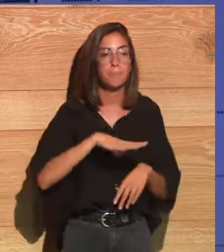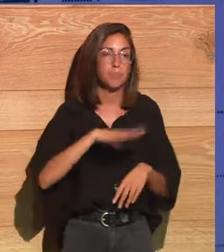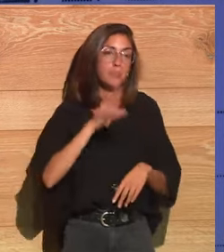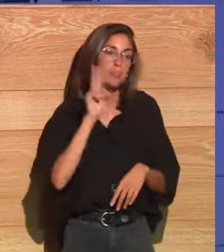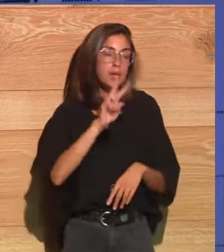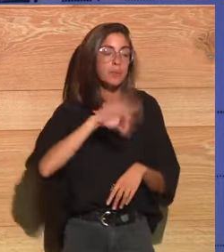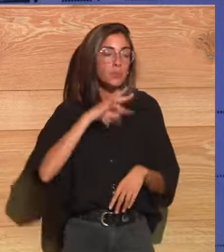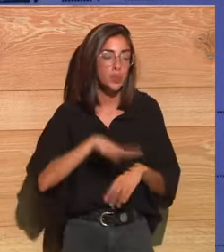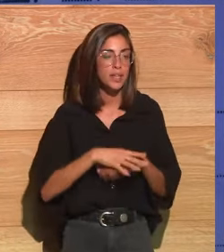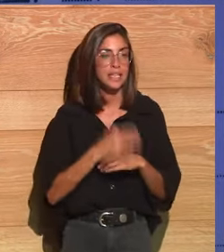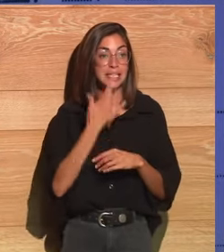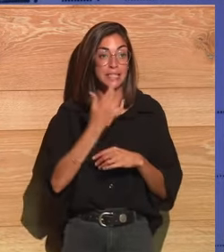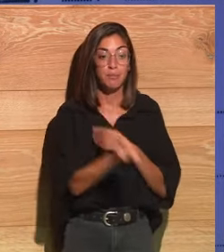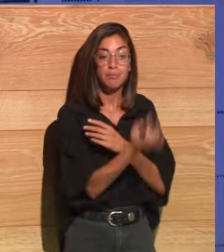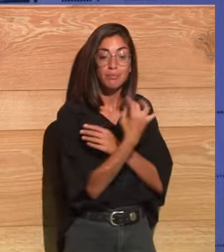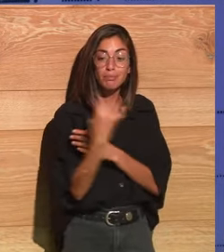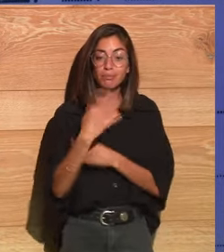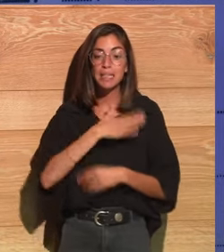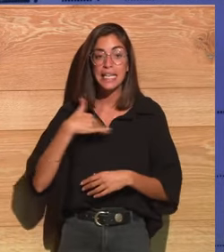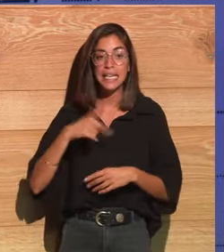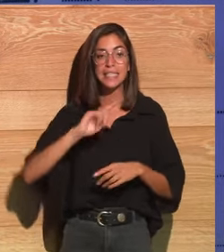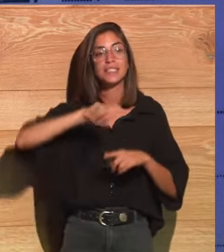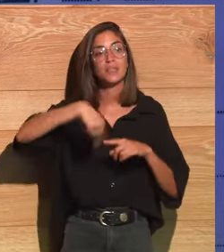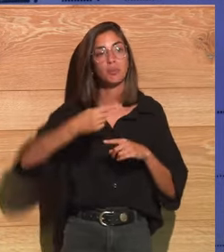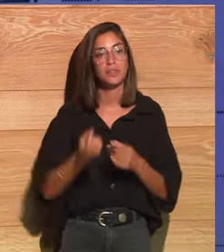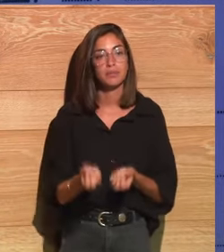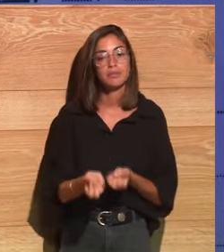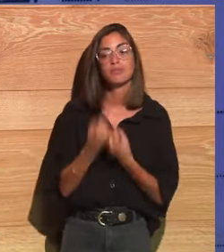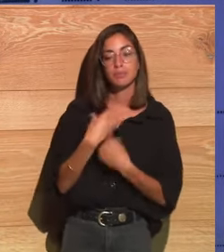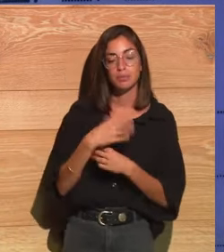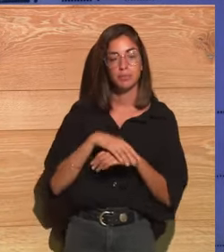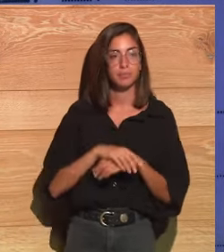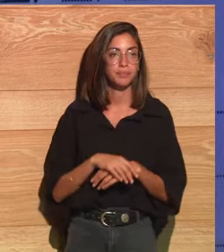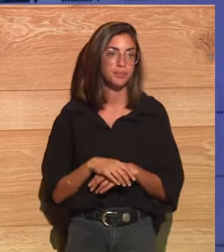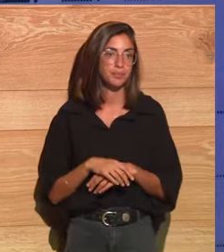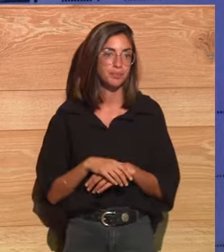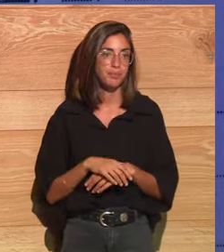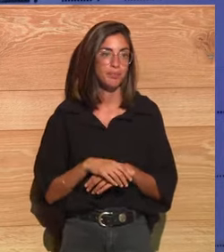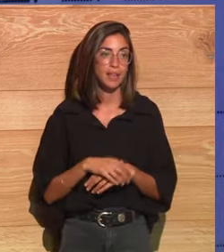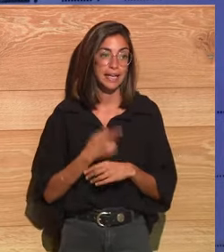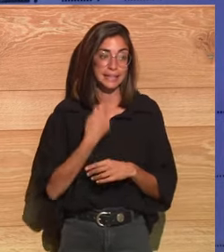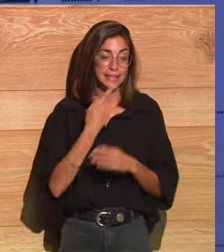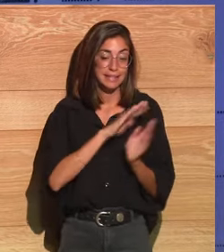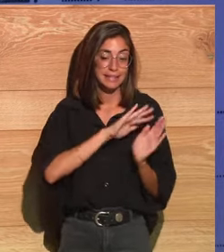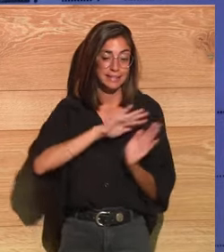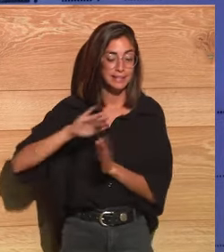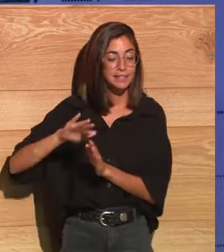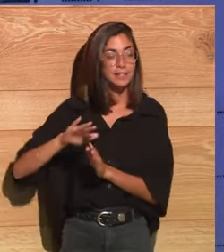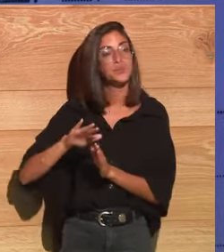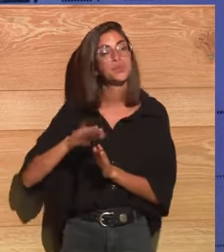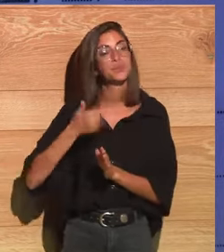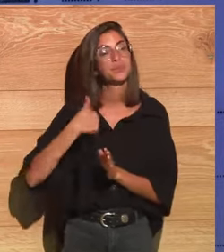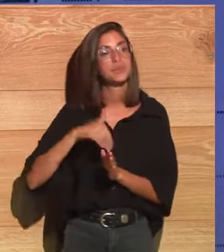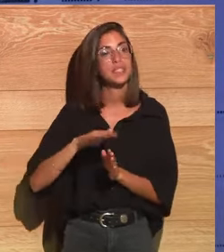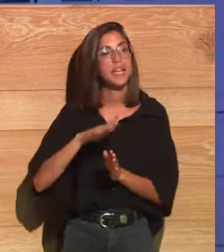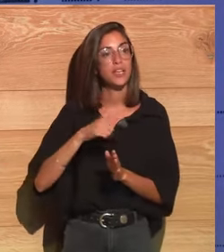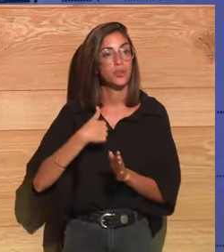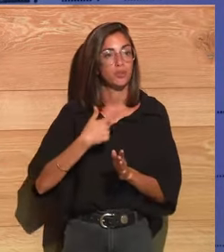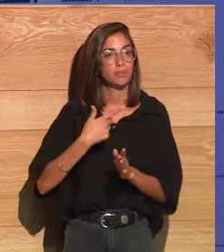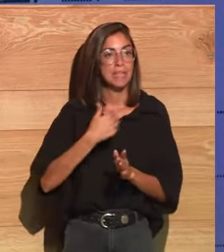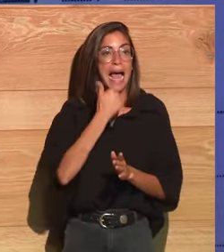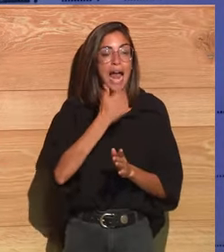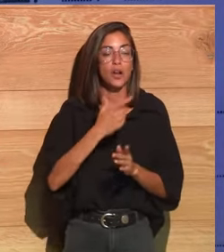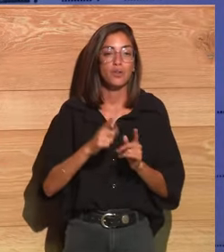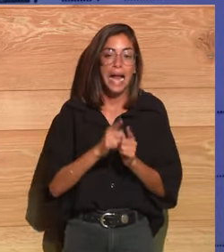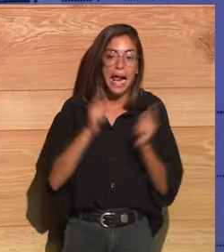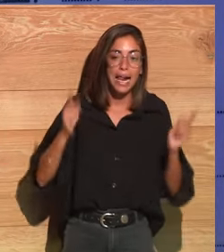enviando, luego nos las harán llegar. Vale, dicho esto, y lo único mínimamente largo que voy a decir.